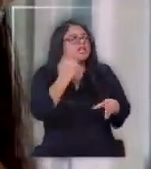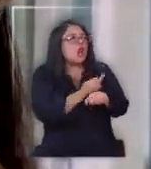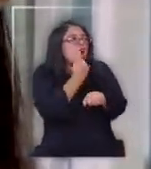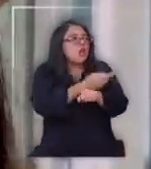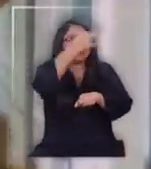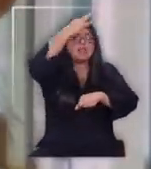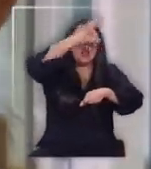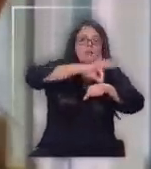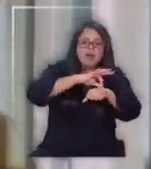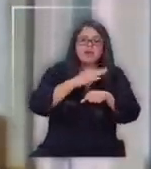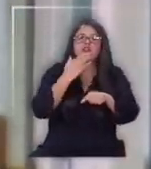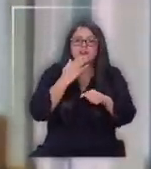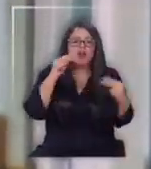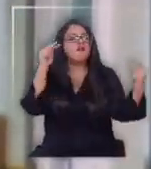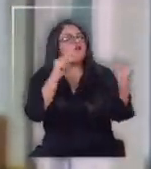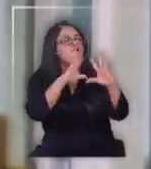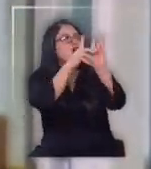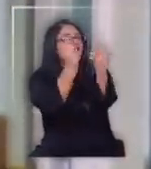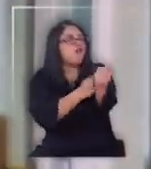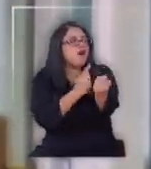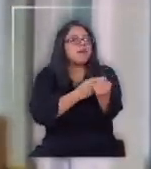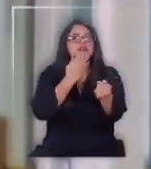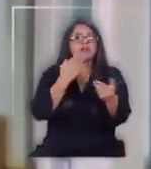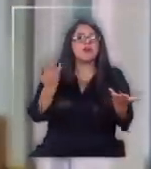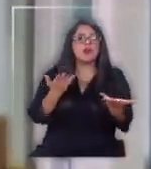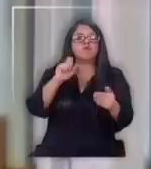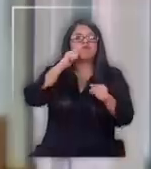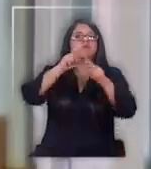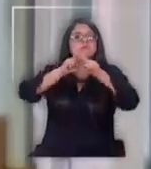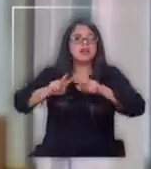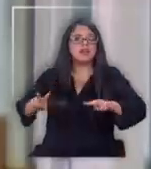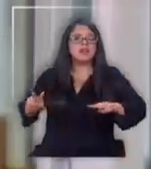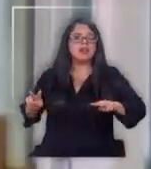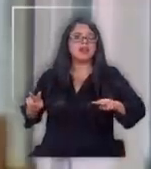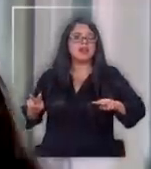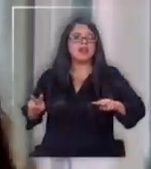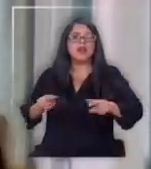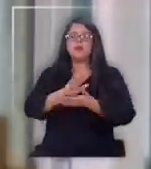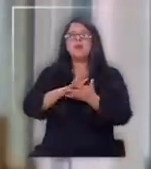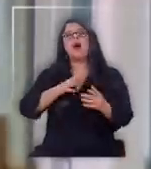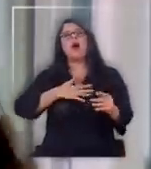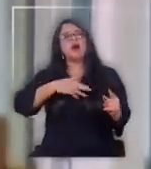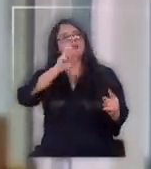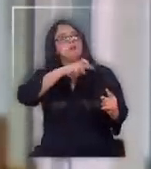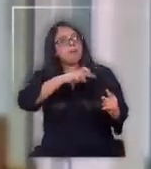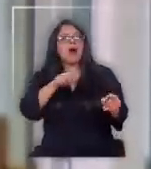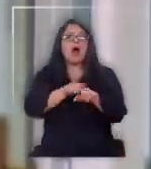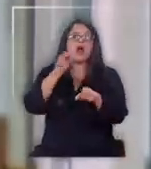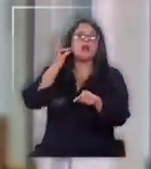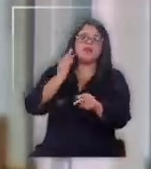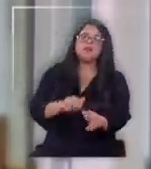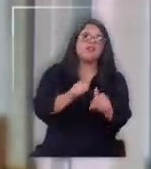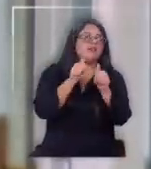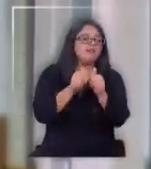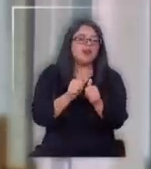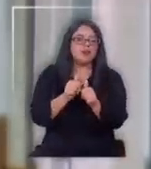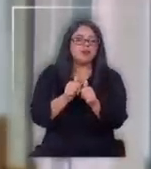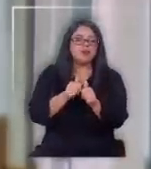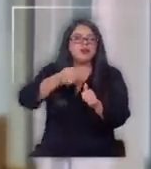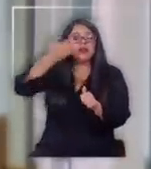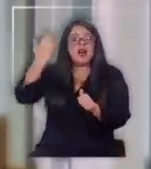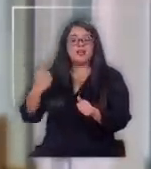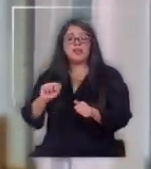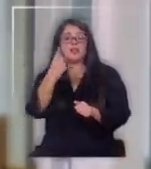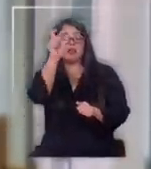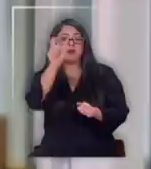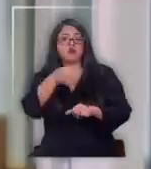médico, verlos y tener la tranquilidad de mi papá está bien, mi hermana está bien. Desde antes que nos llegara